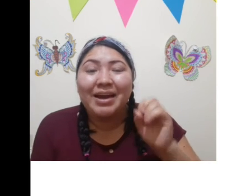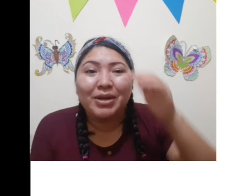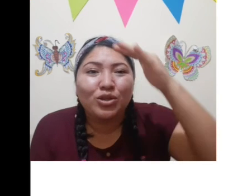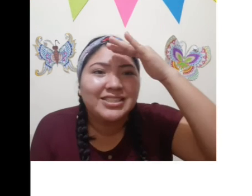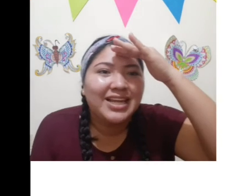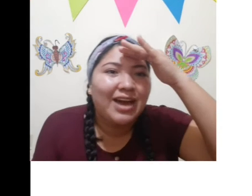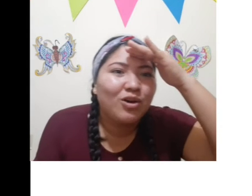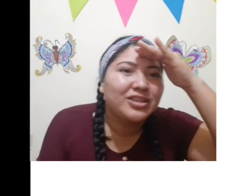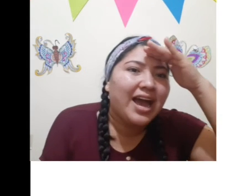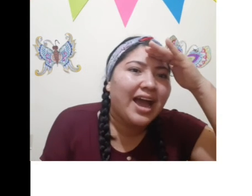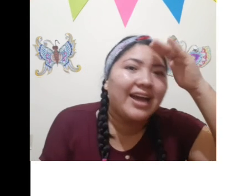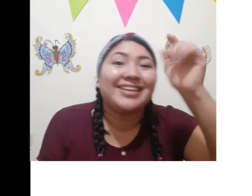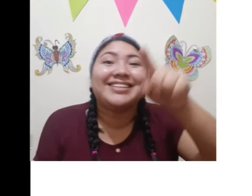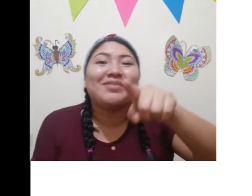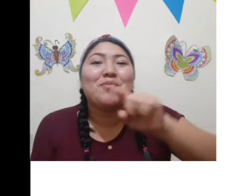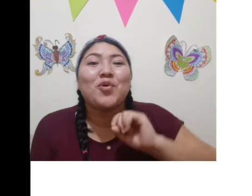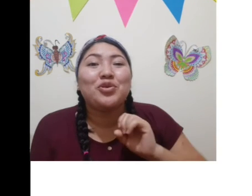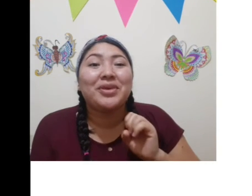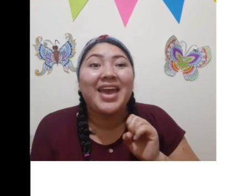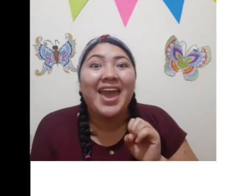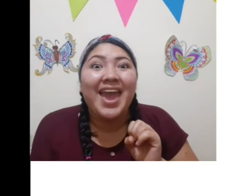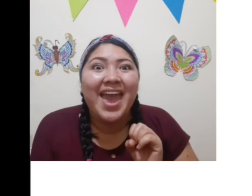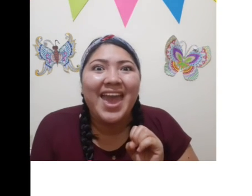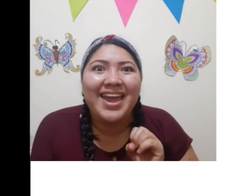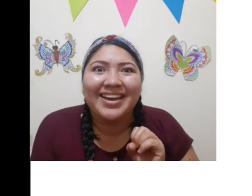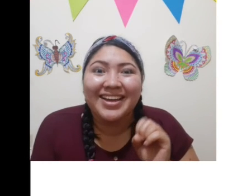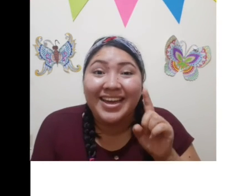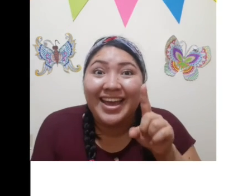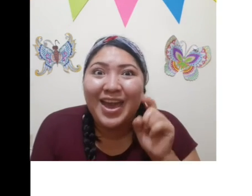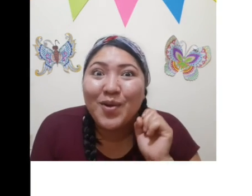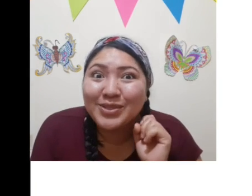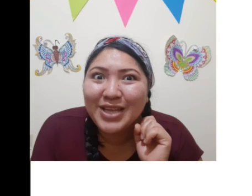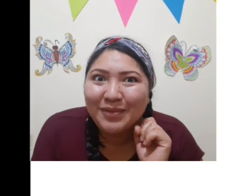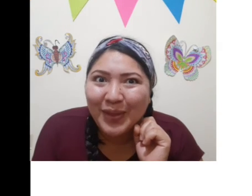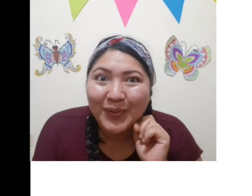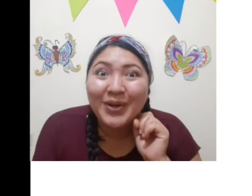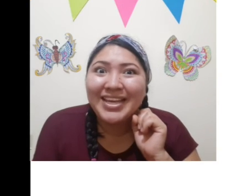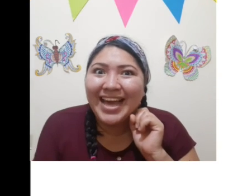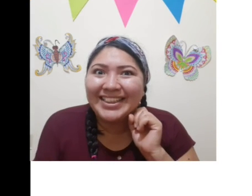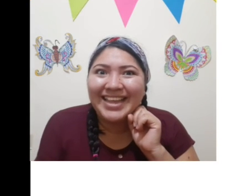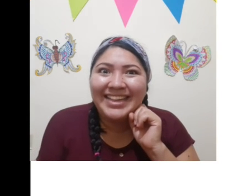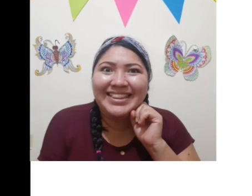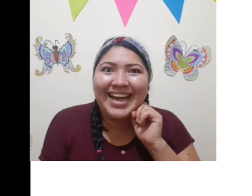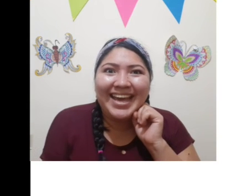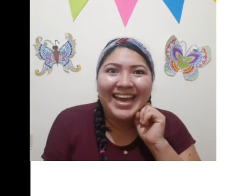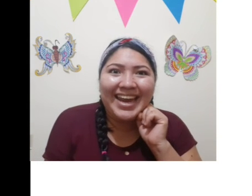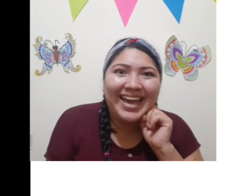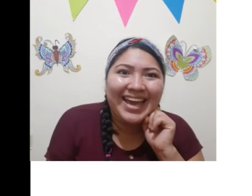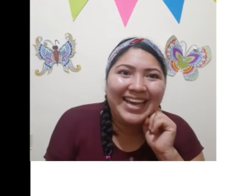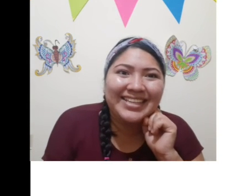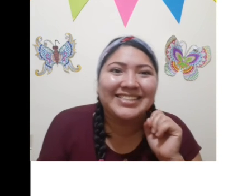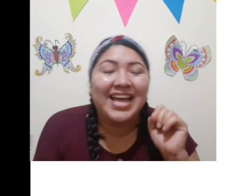ver dónde está la otra muy bien qué observador y atenta